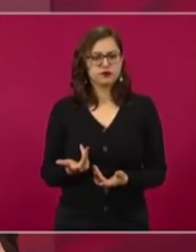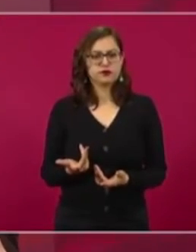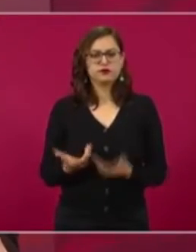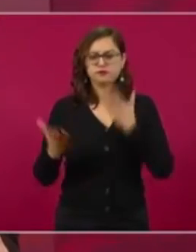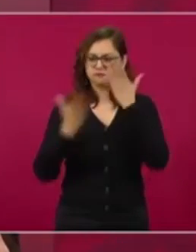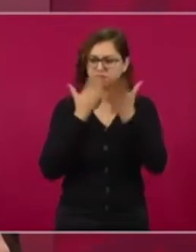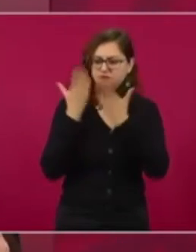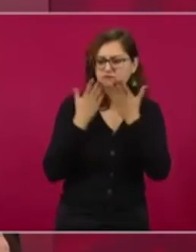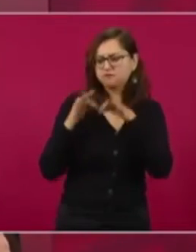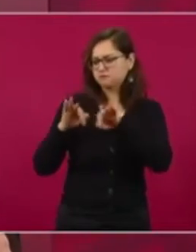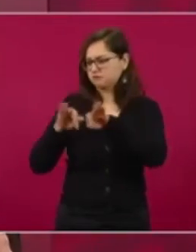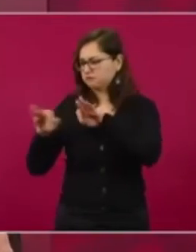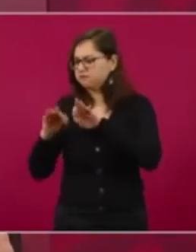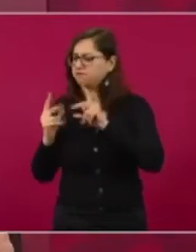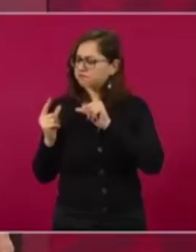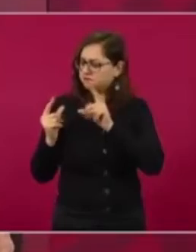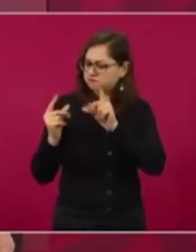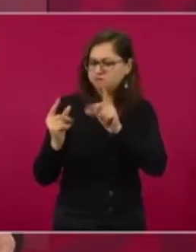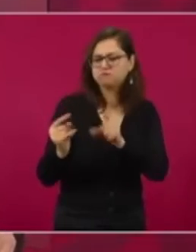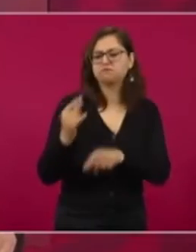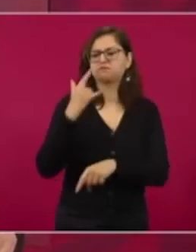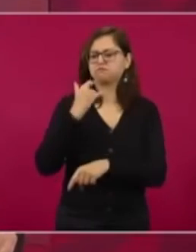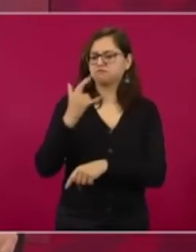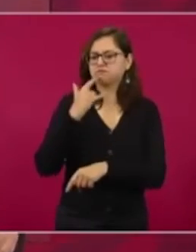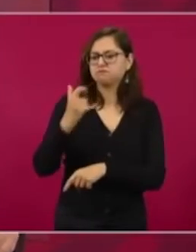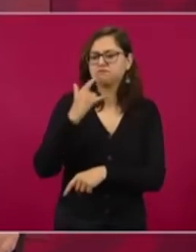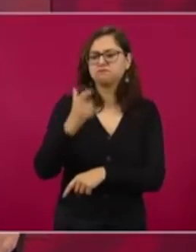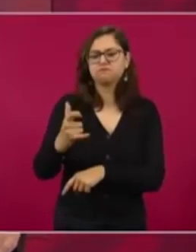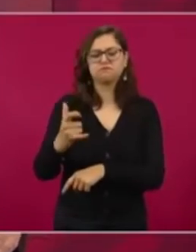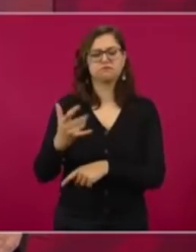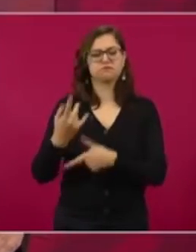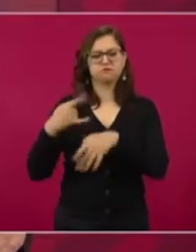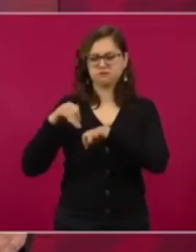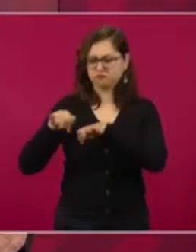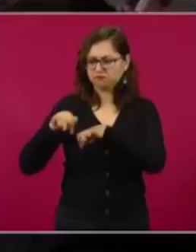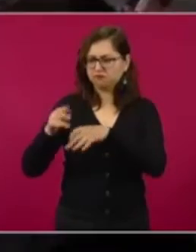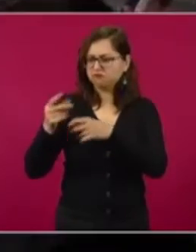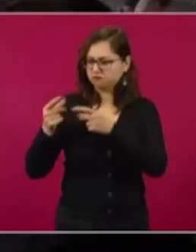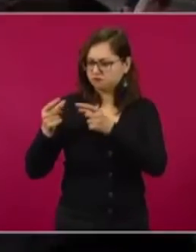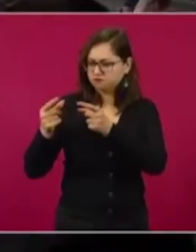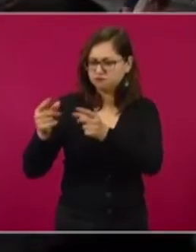estudia y trabaja para que vayas